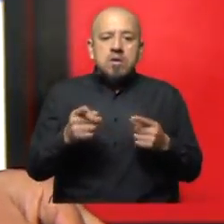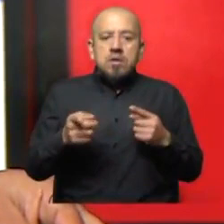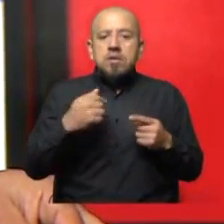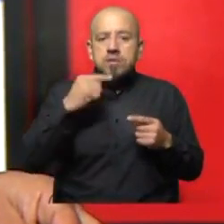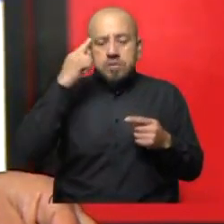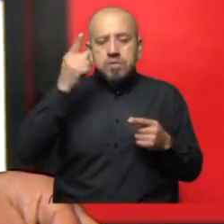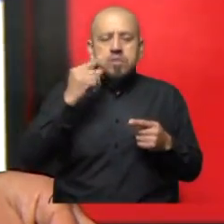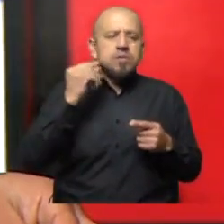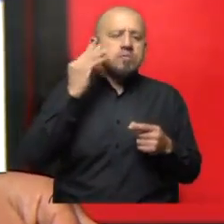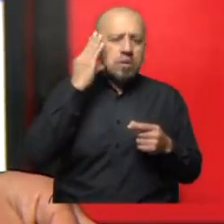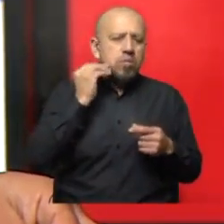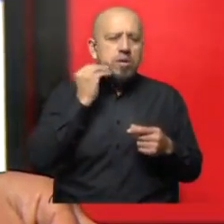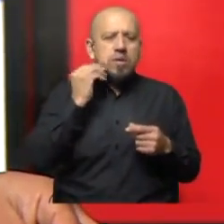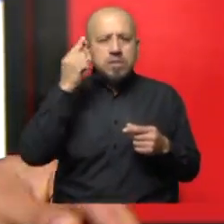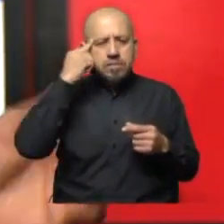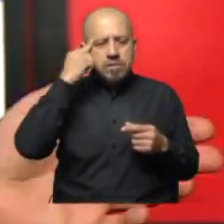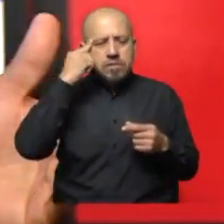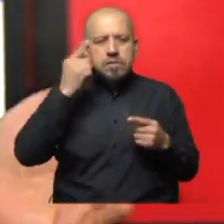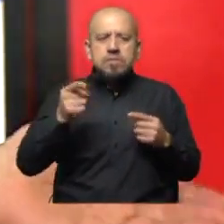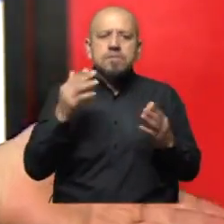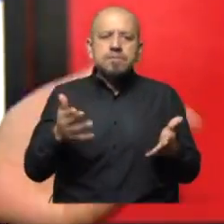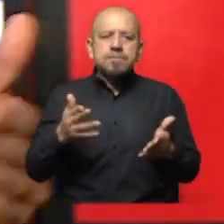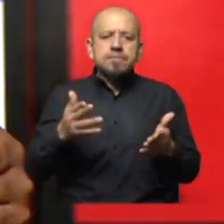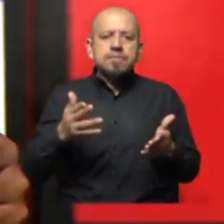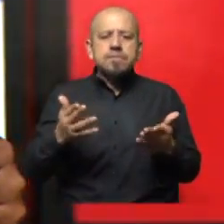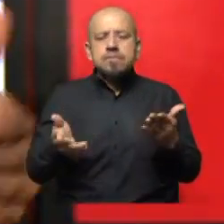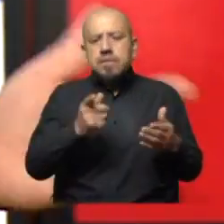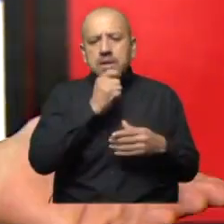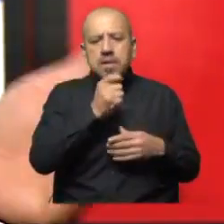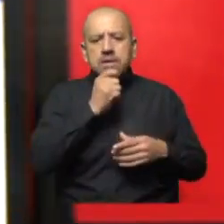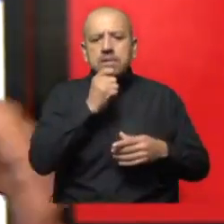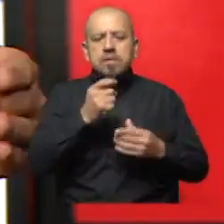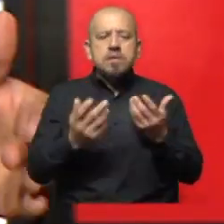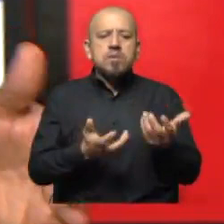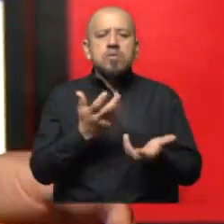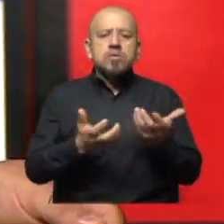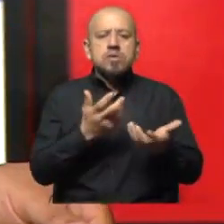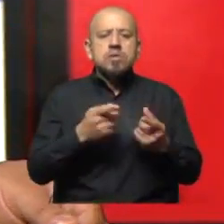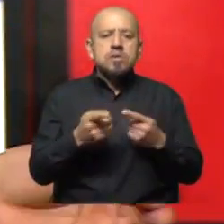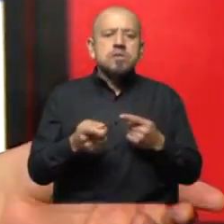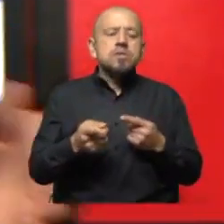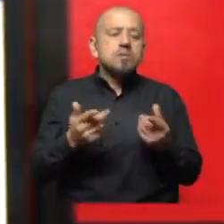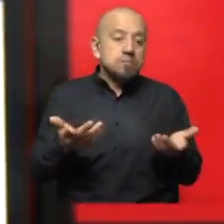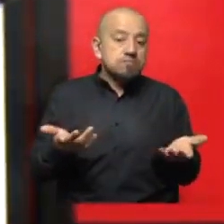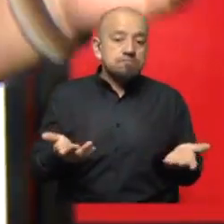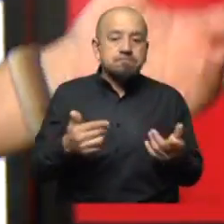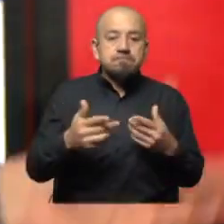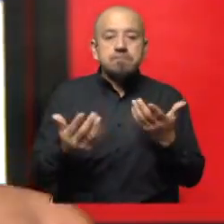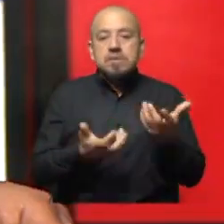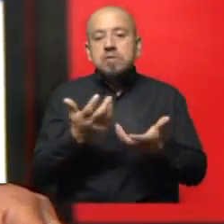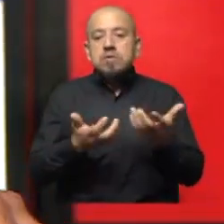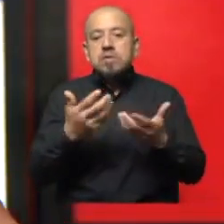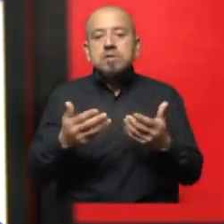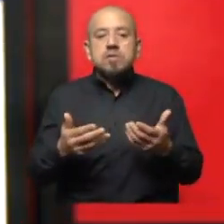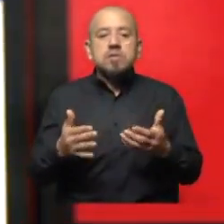mi abuela porque después viste una empieza a mirar para atrás y haciendo entrevista che de dónde viene esto de la cocina y todo atrás a mirar la cocina grande